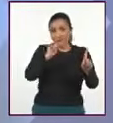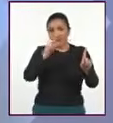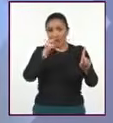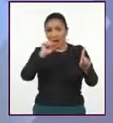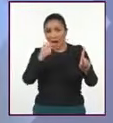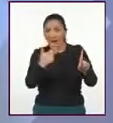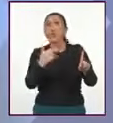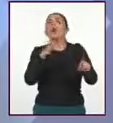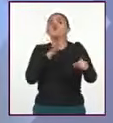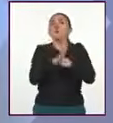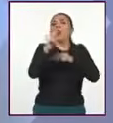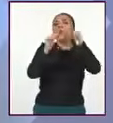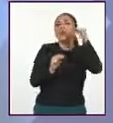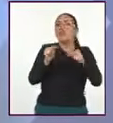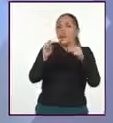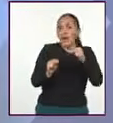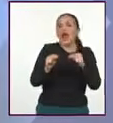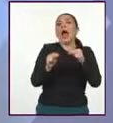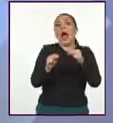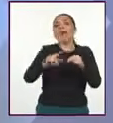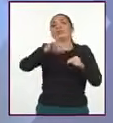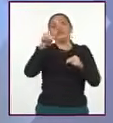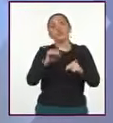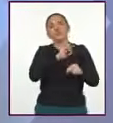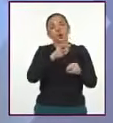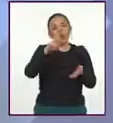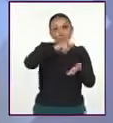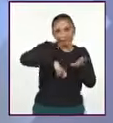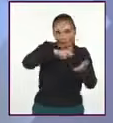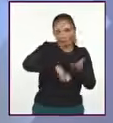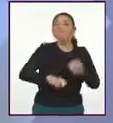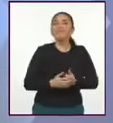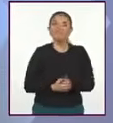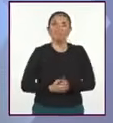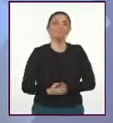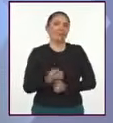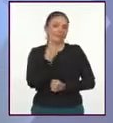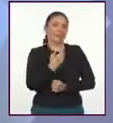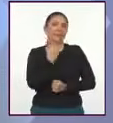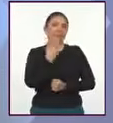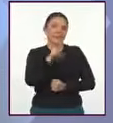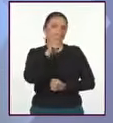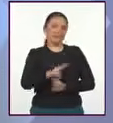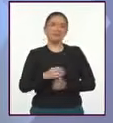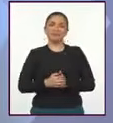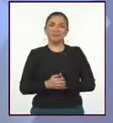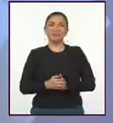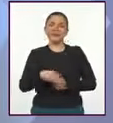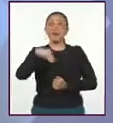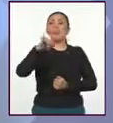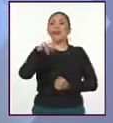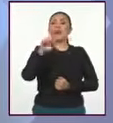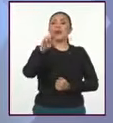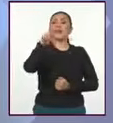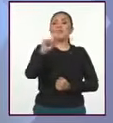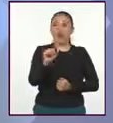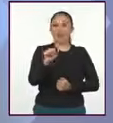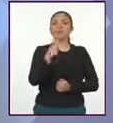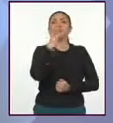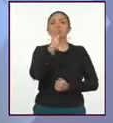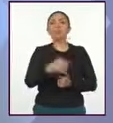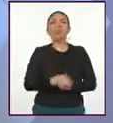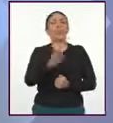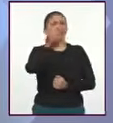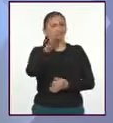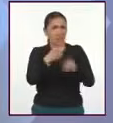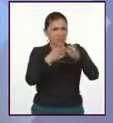como para entonces a partir de ahí tomar acciones. Exactamente. Muchísimas gracias, doctor. Minerva González nos pregunta, ¿cuál es la